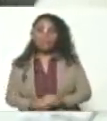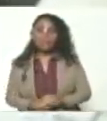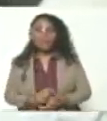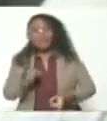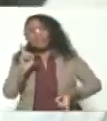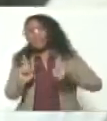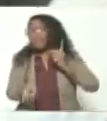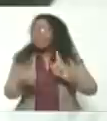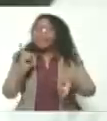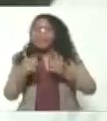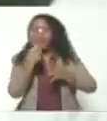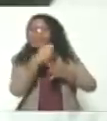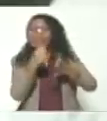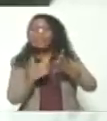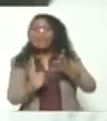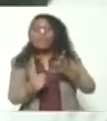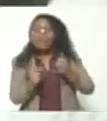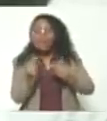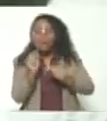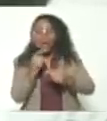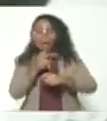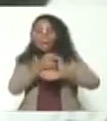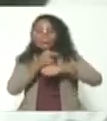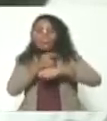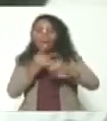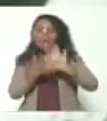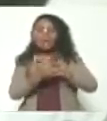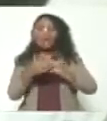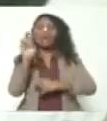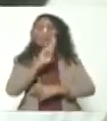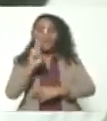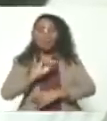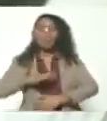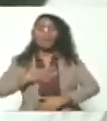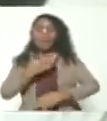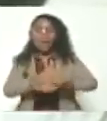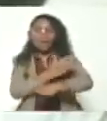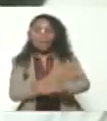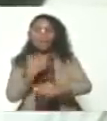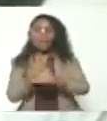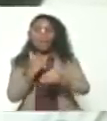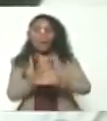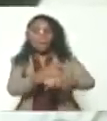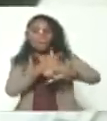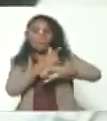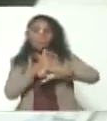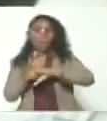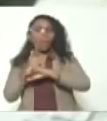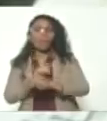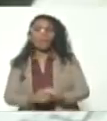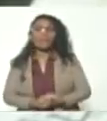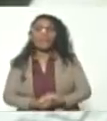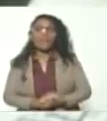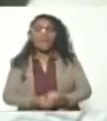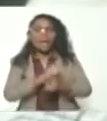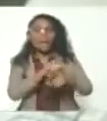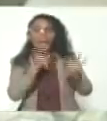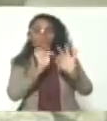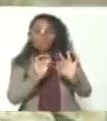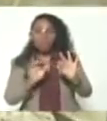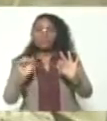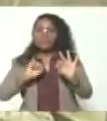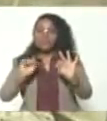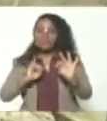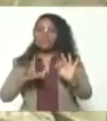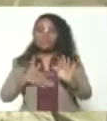del tipo de munición, puede ser usada también antimaterial. Correcto. Armas de esta. Por aquí les